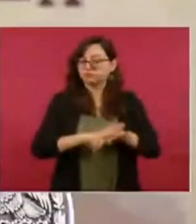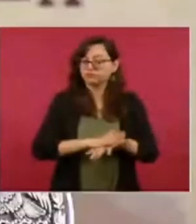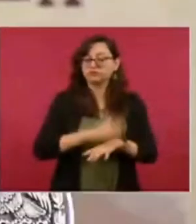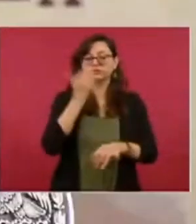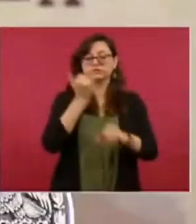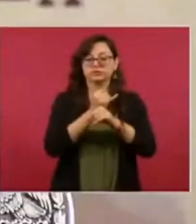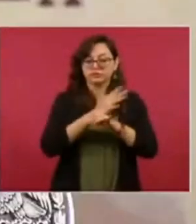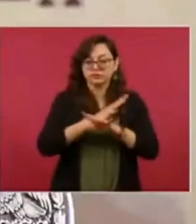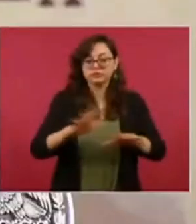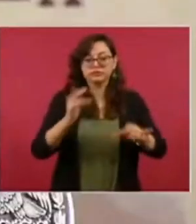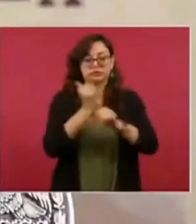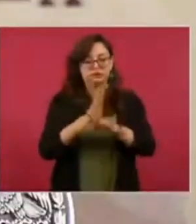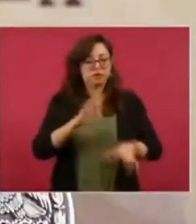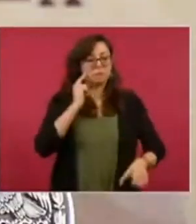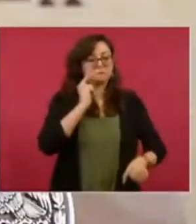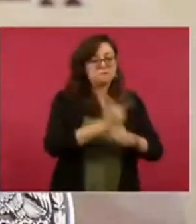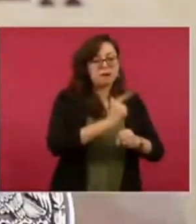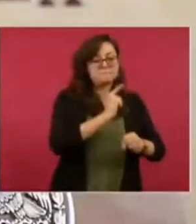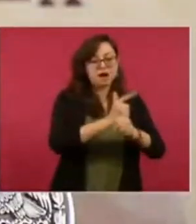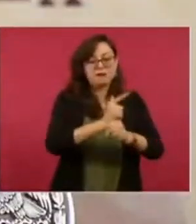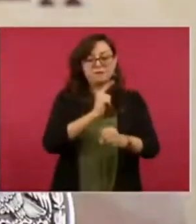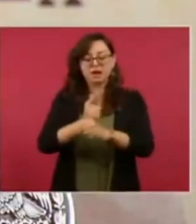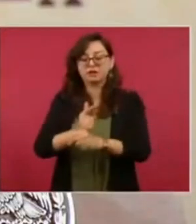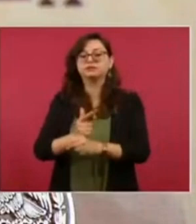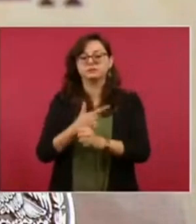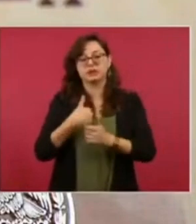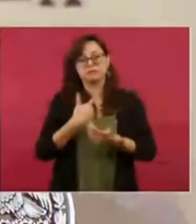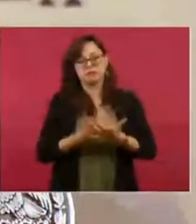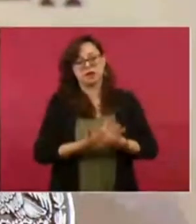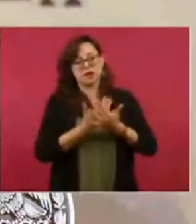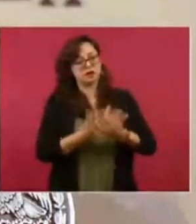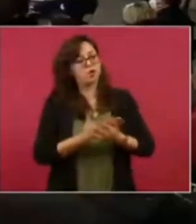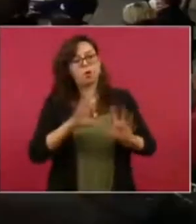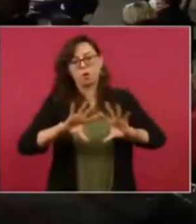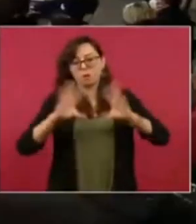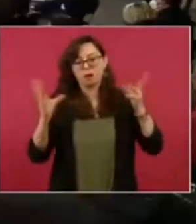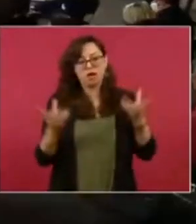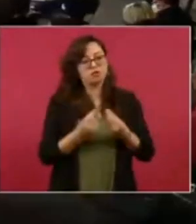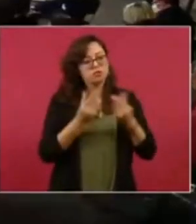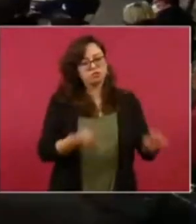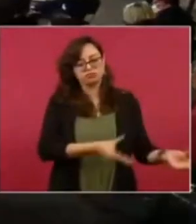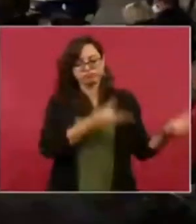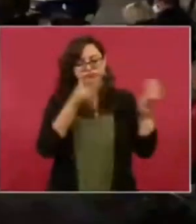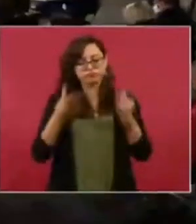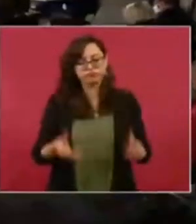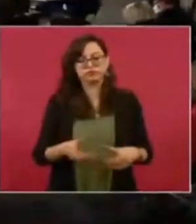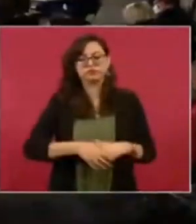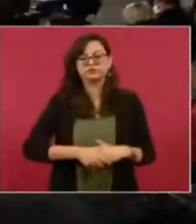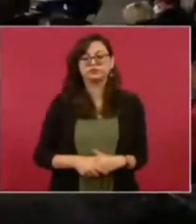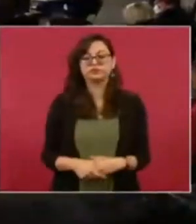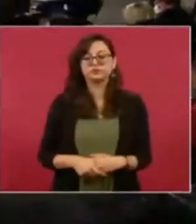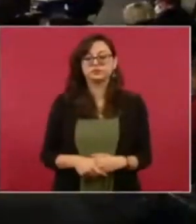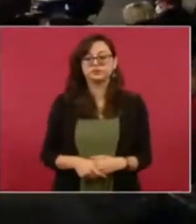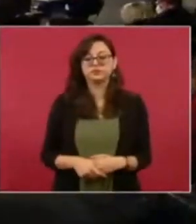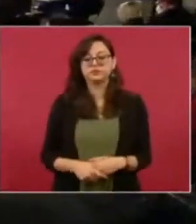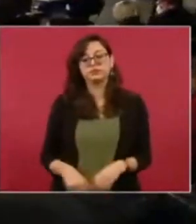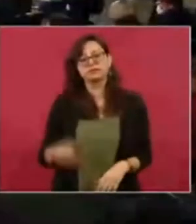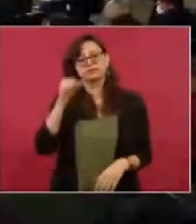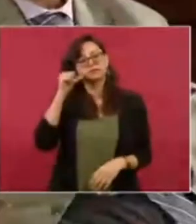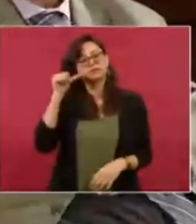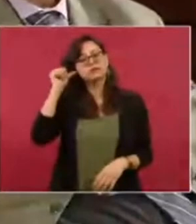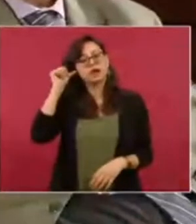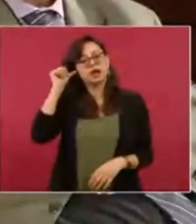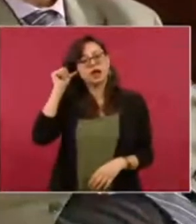infodemia del sistema Público de radiodifusión del estado mexicano pero bien en el tema de preguntas y respuestas el tema dominante